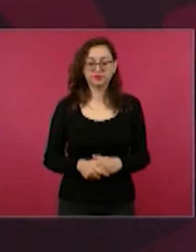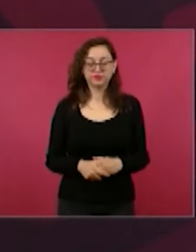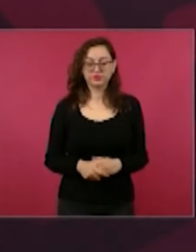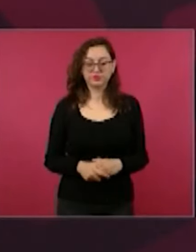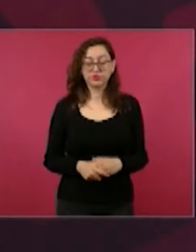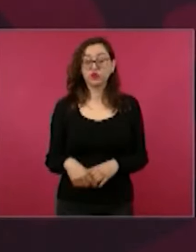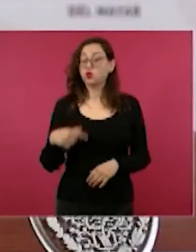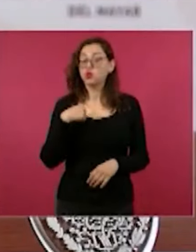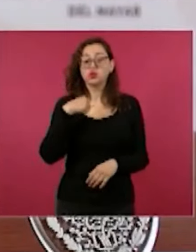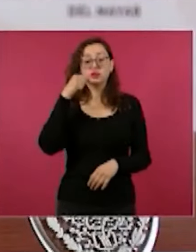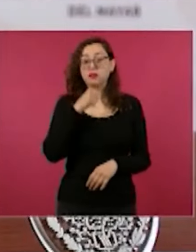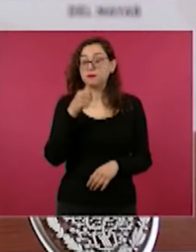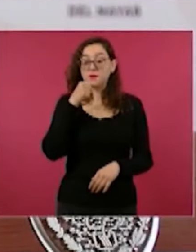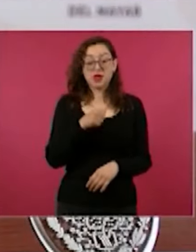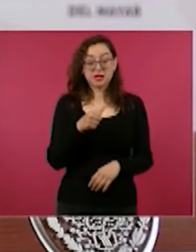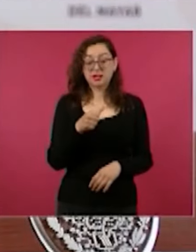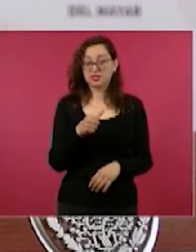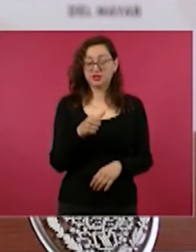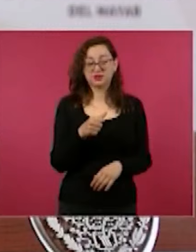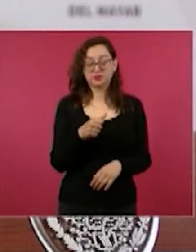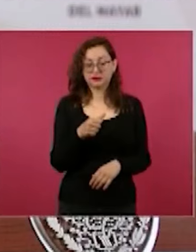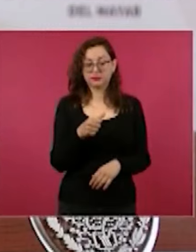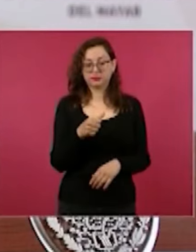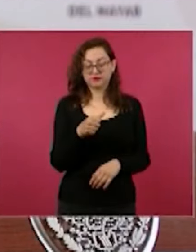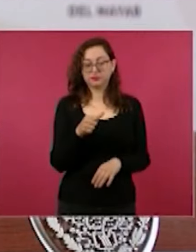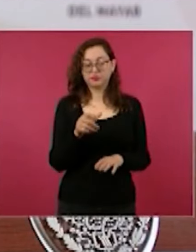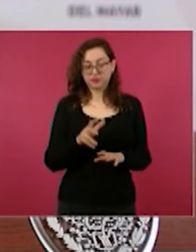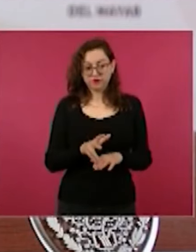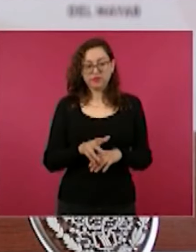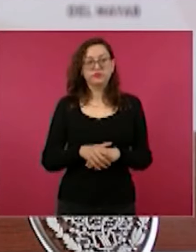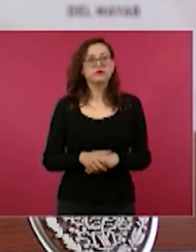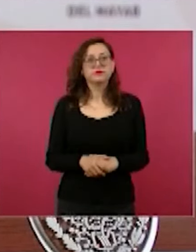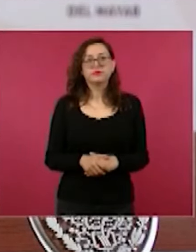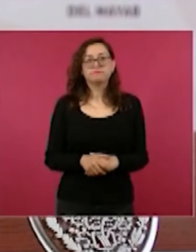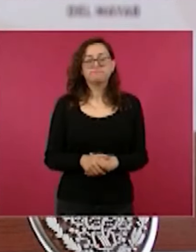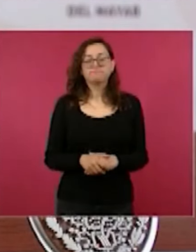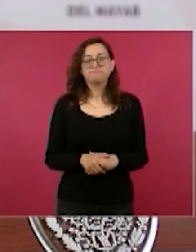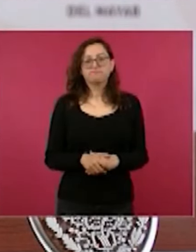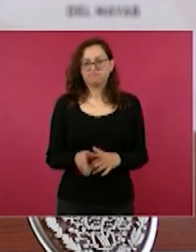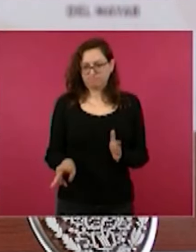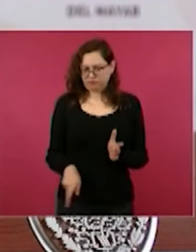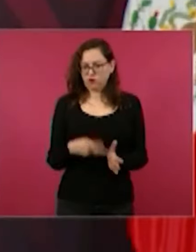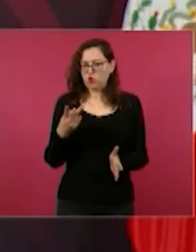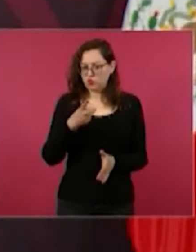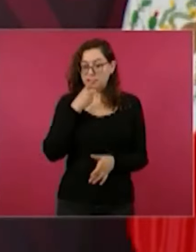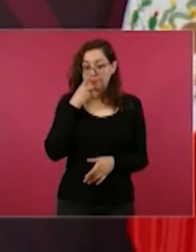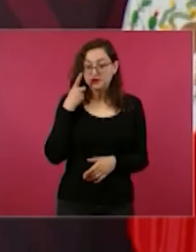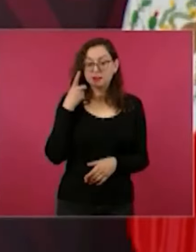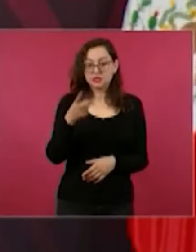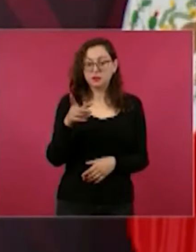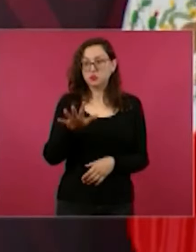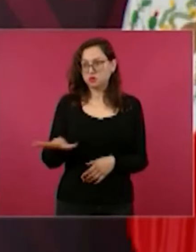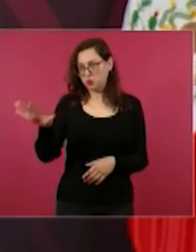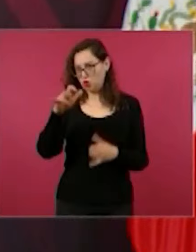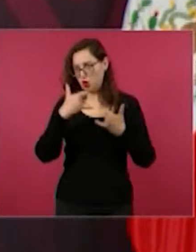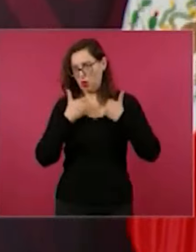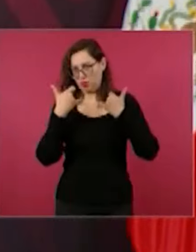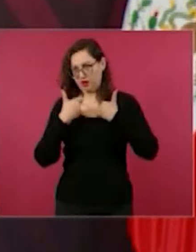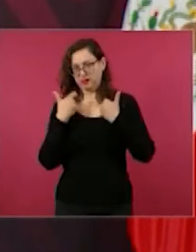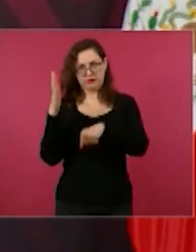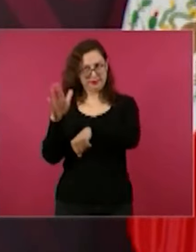víctimas eh de ellas son 39 candidatos o aspirantes asesinados eh Y esto